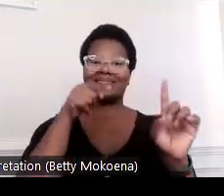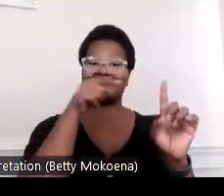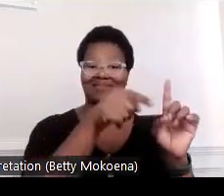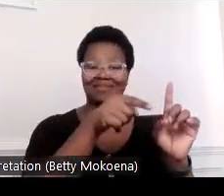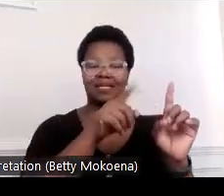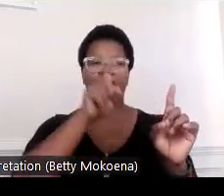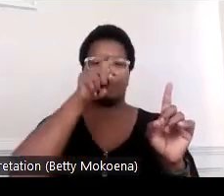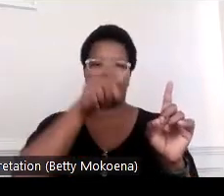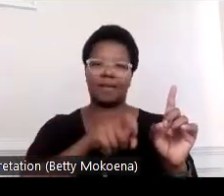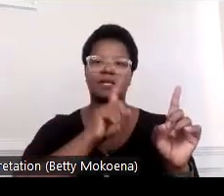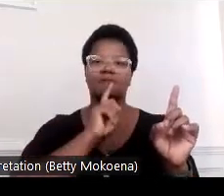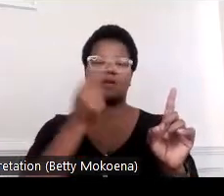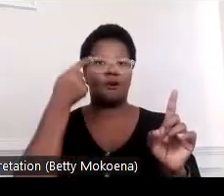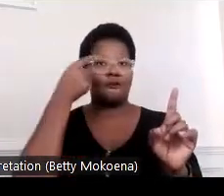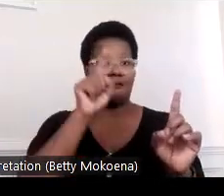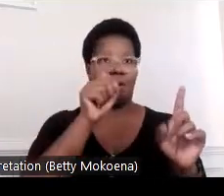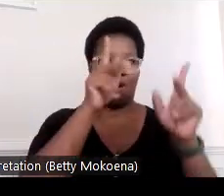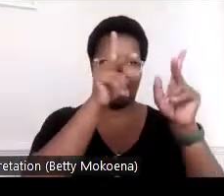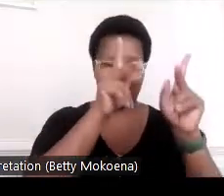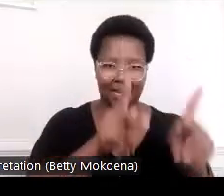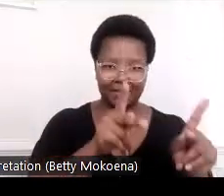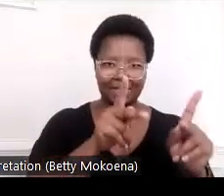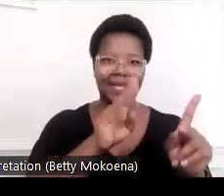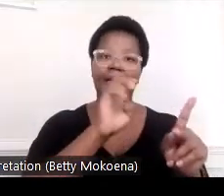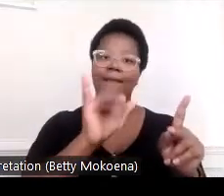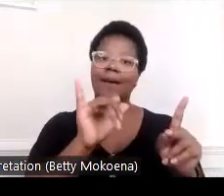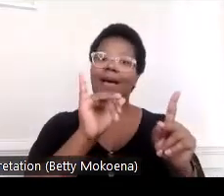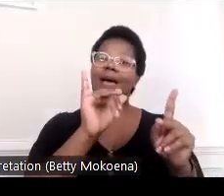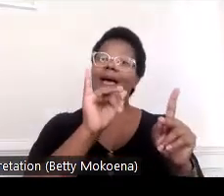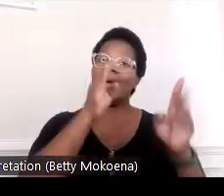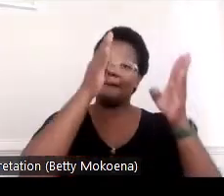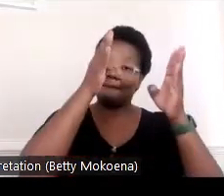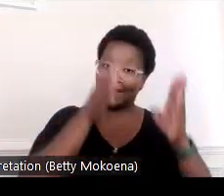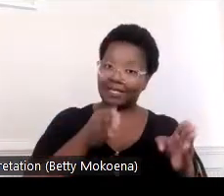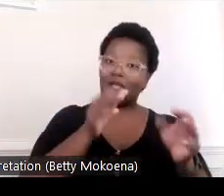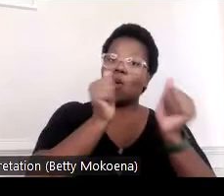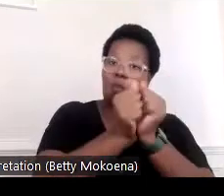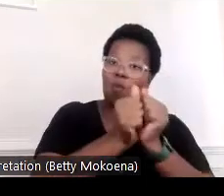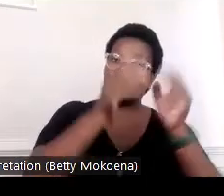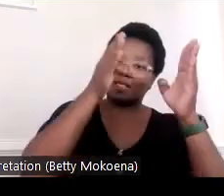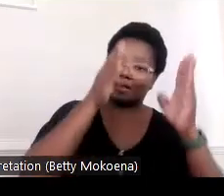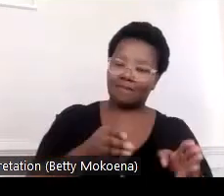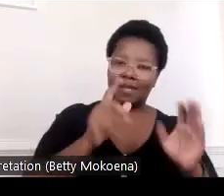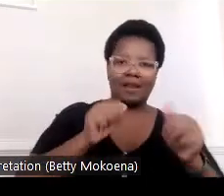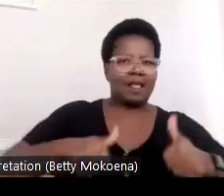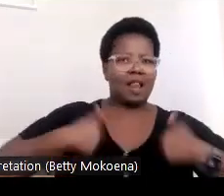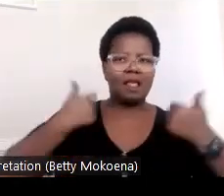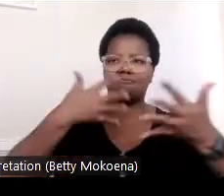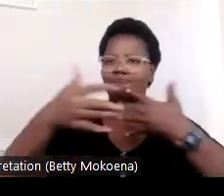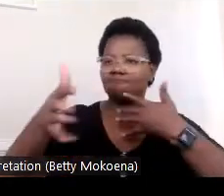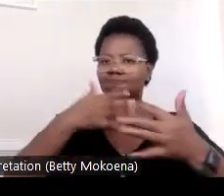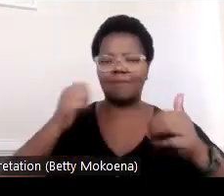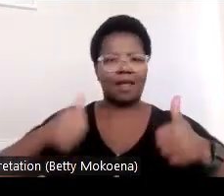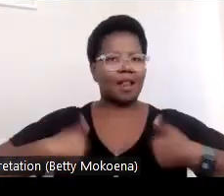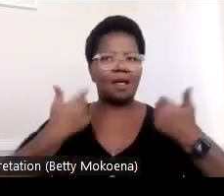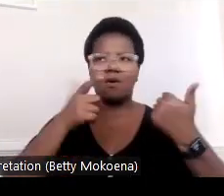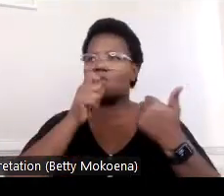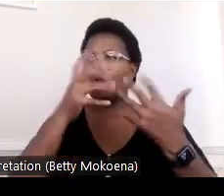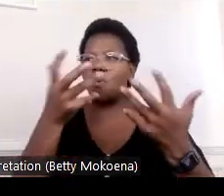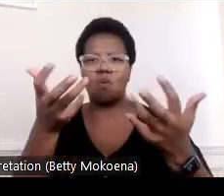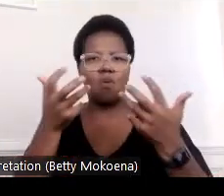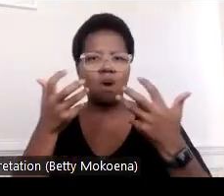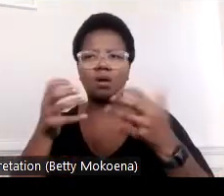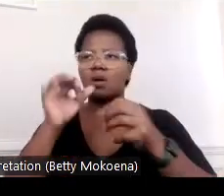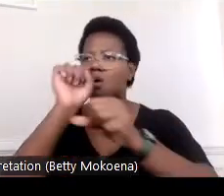Entonces el plan central a la persona tiene que ser por la persona y para la persona que ellos vivan donde quiera vivir vivir con quién